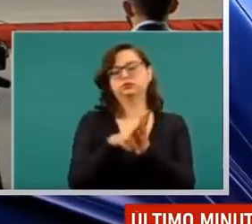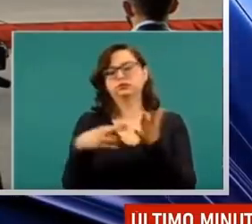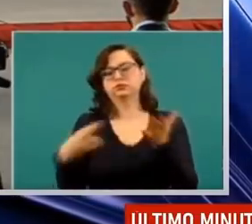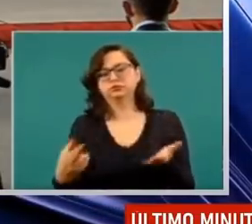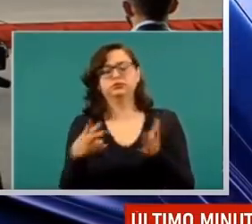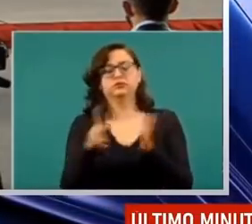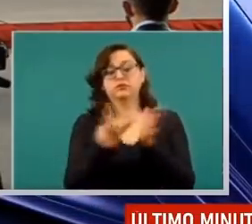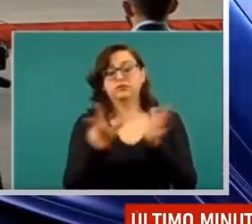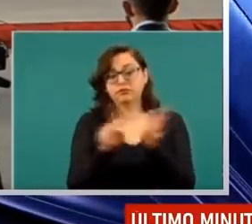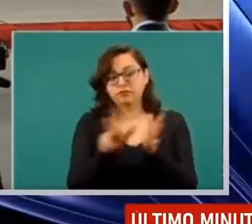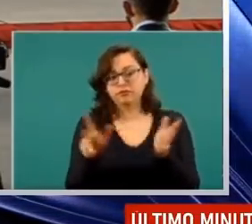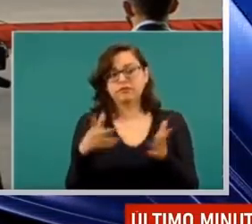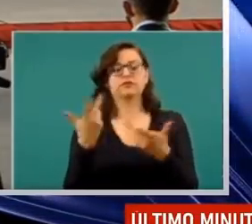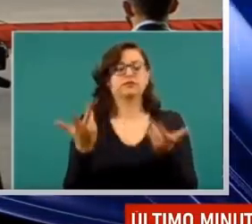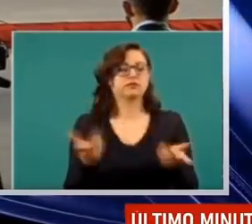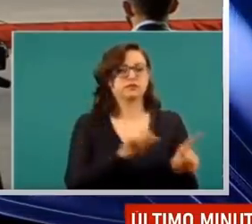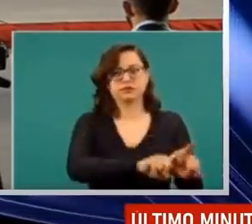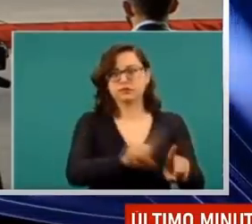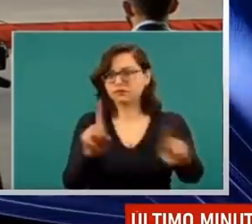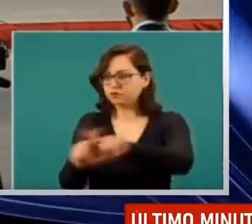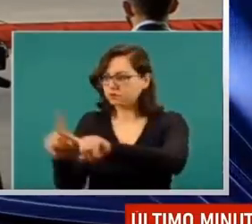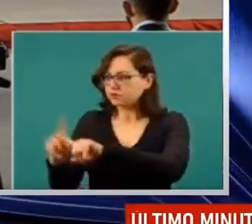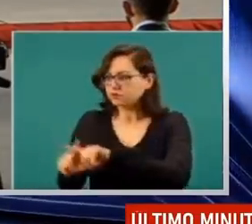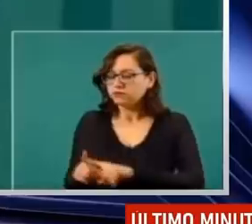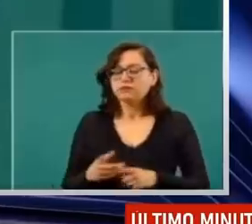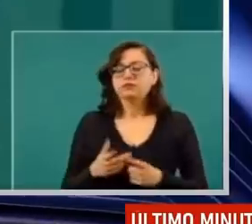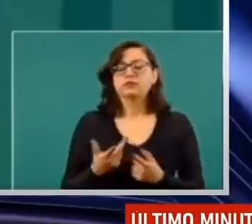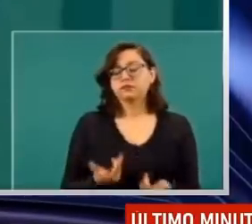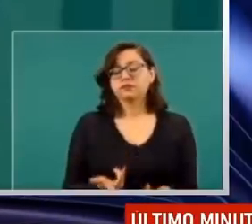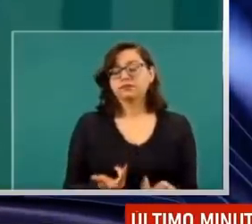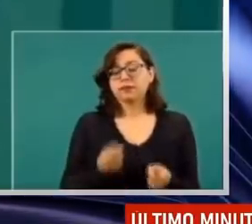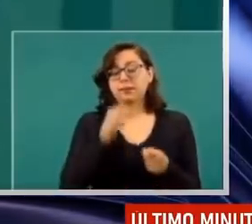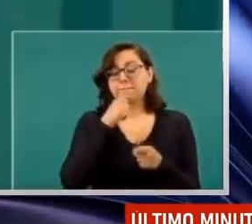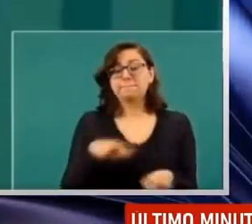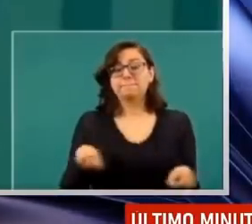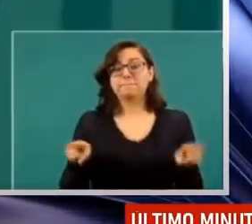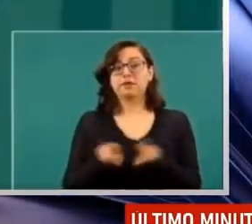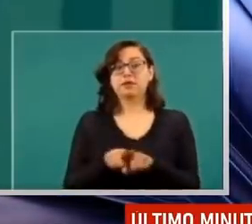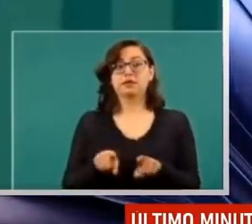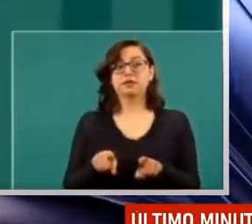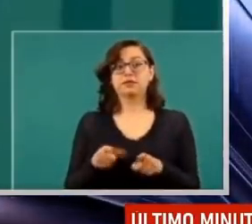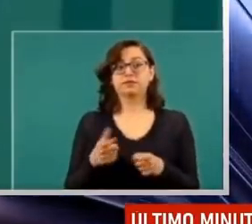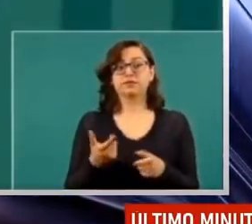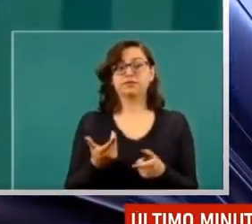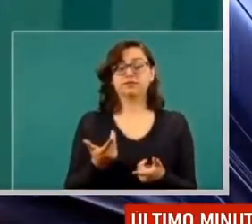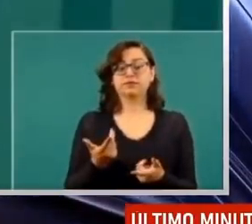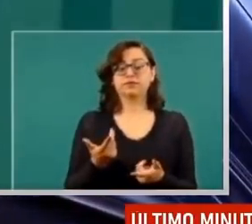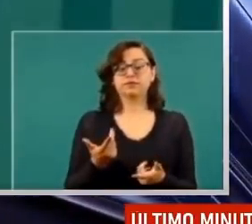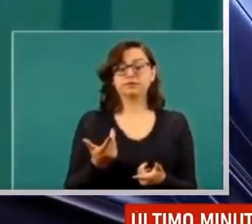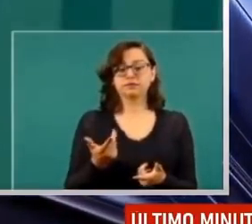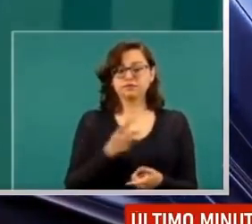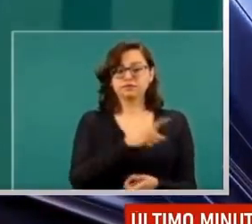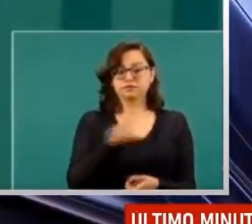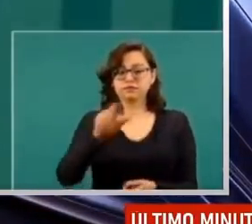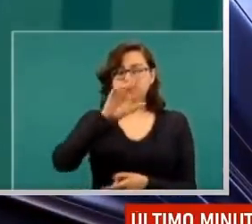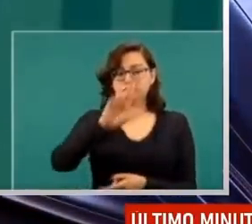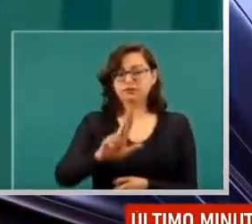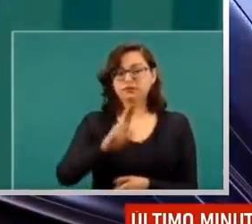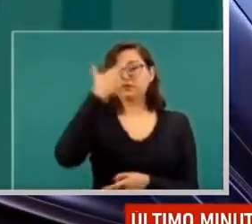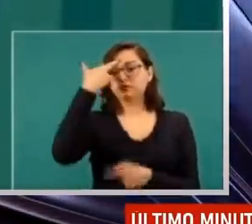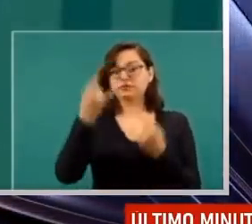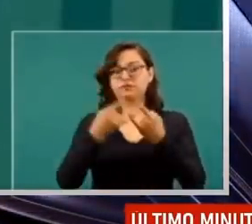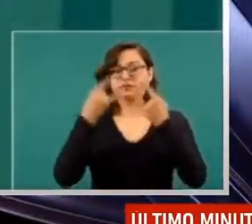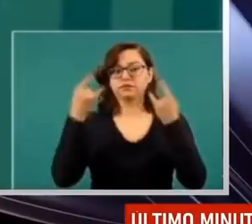lo que sucedió cuándo el golpe al